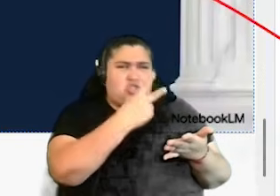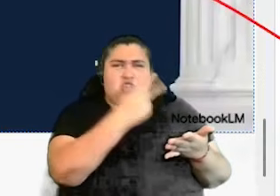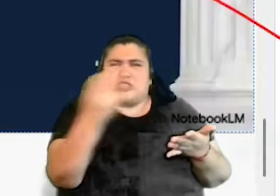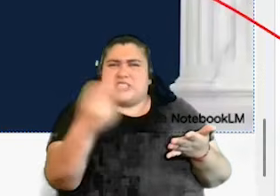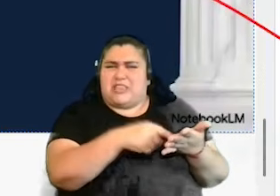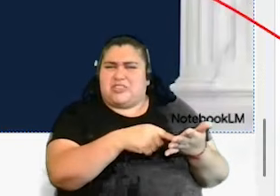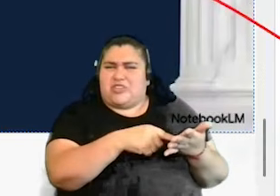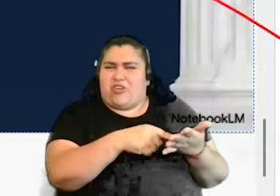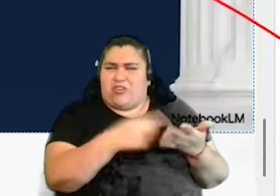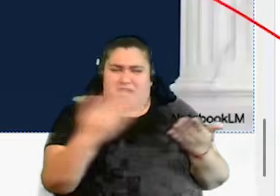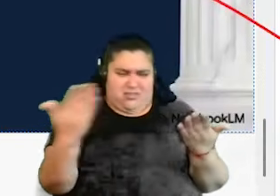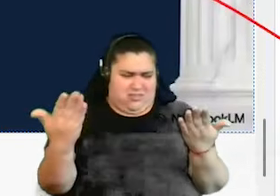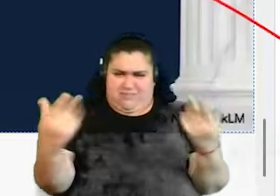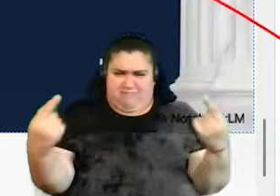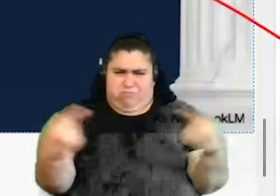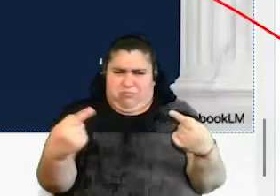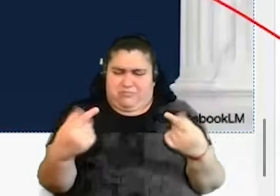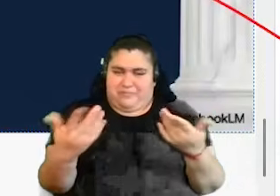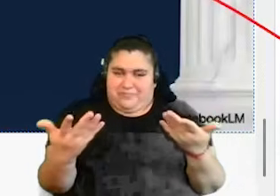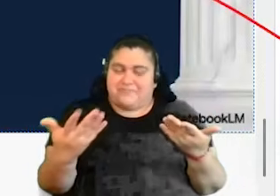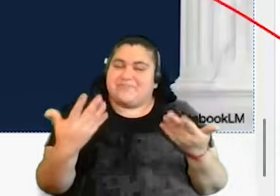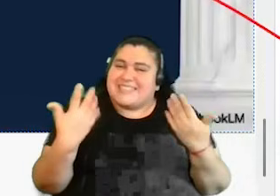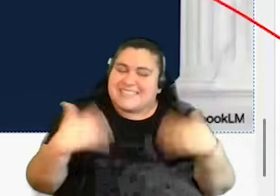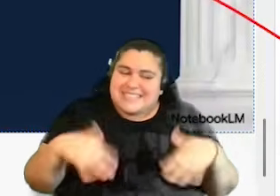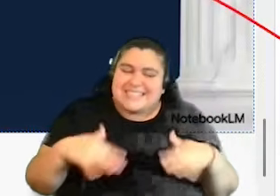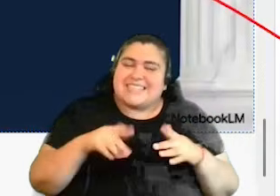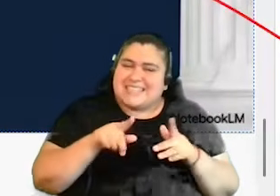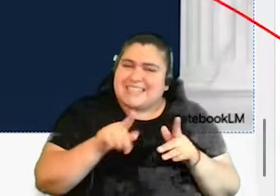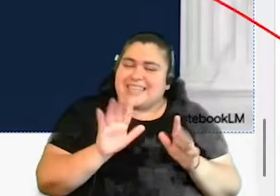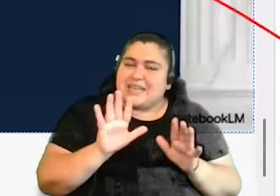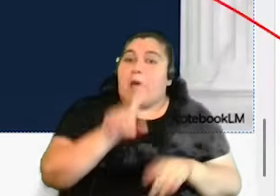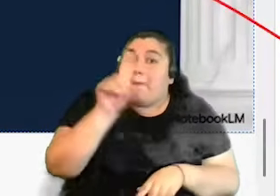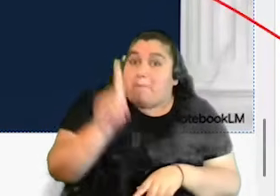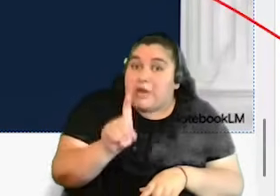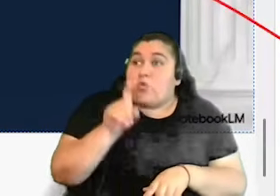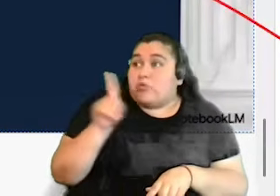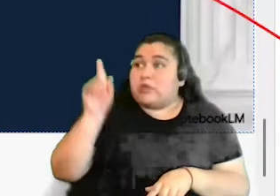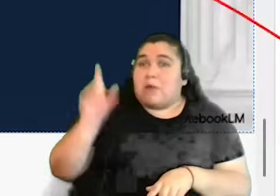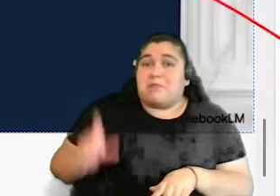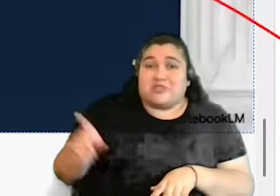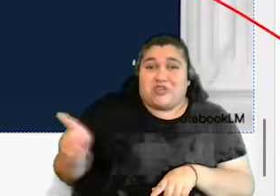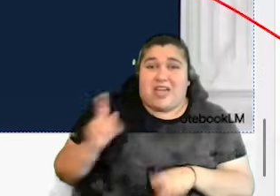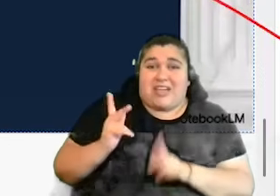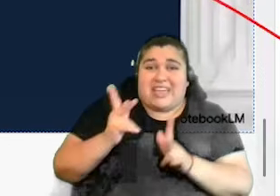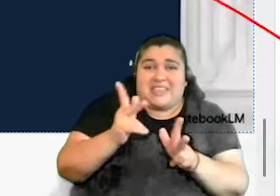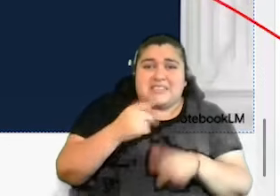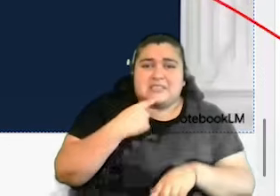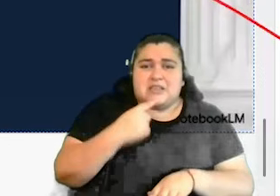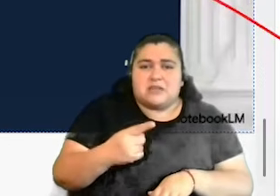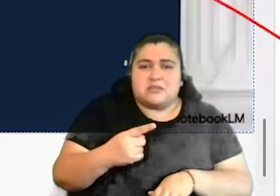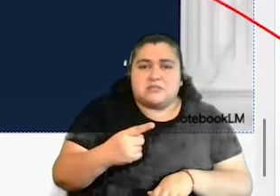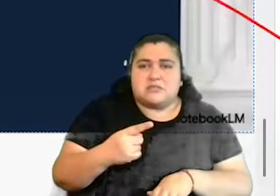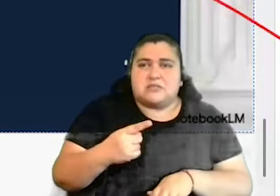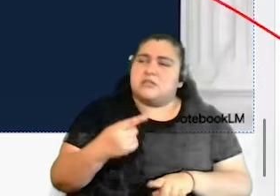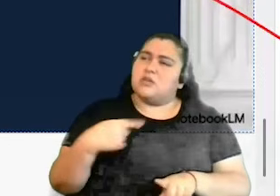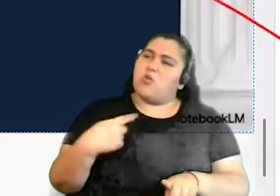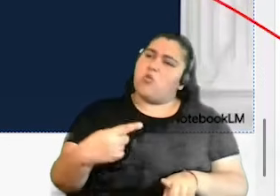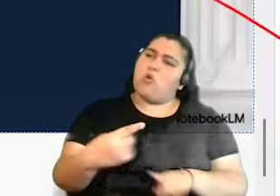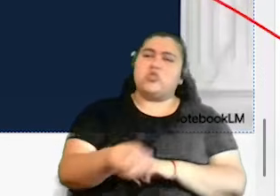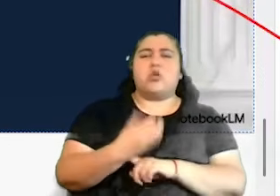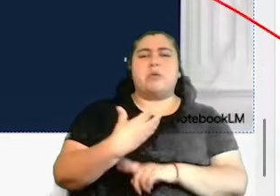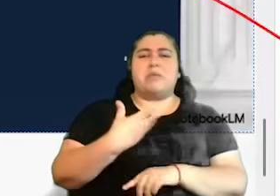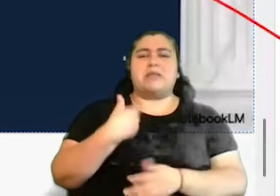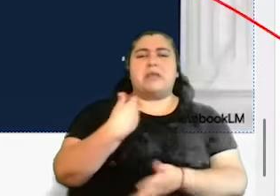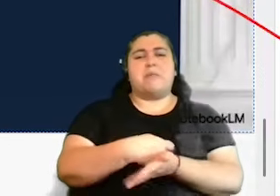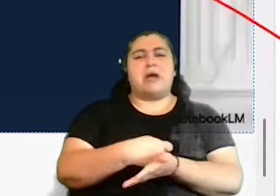Bueno, Me explico, o sí. sea, tenemos una. Ahora, Y la pregunta que te hace el contribuyente es: ¿cómo sé cuánto me van a mandar ustedes a pagar? Y